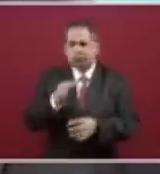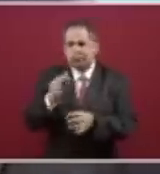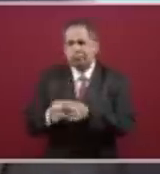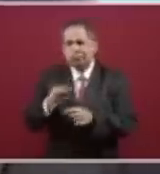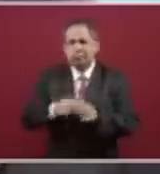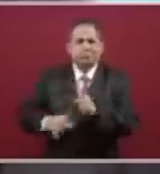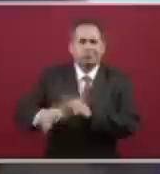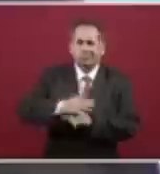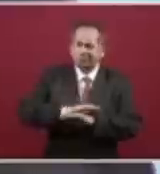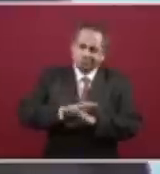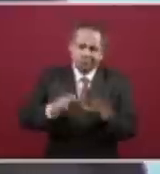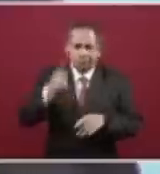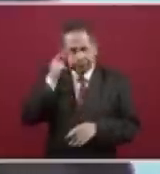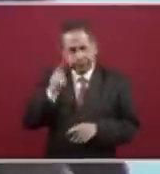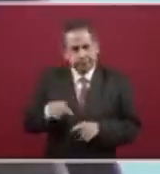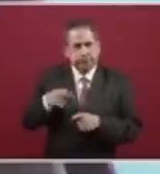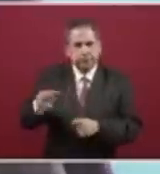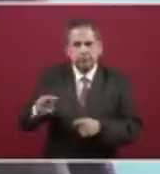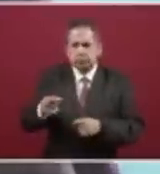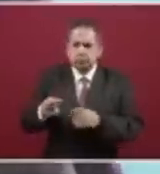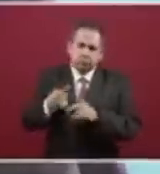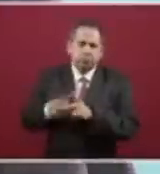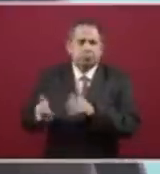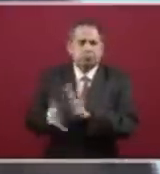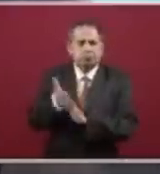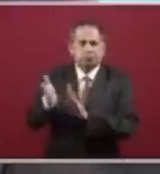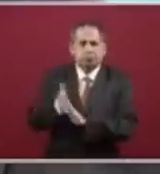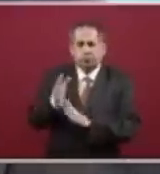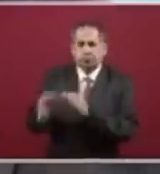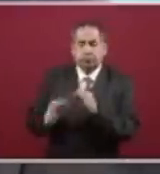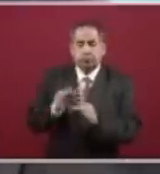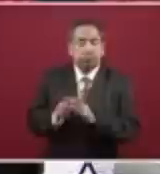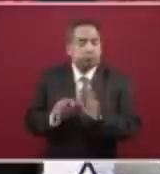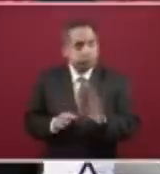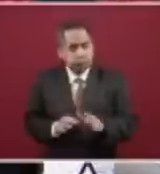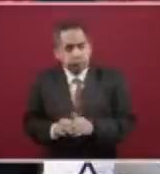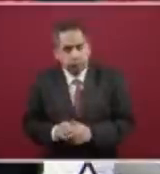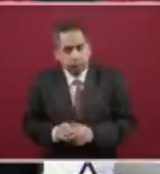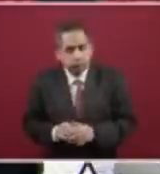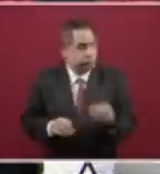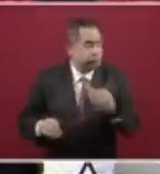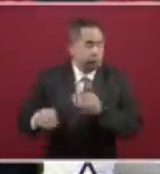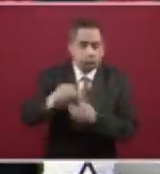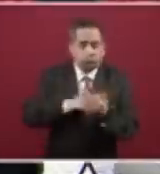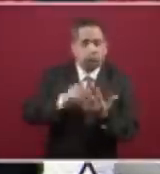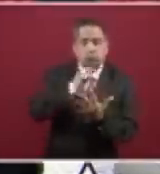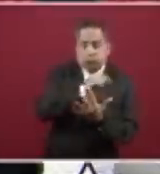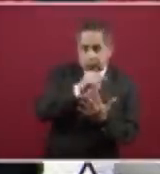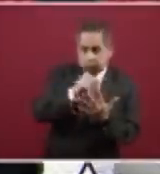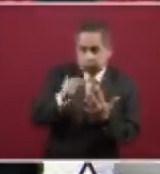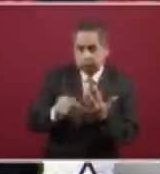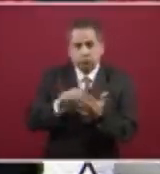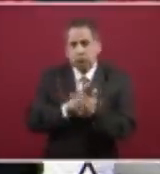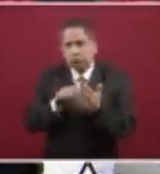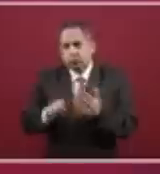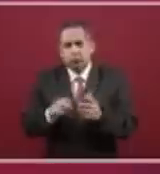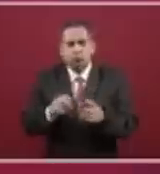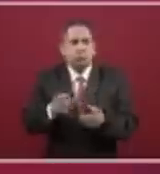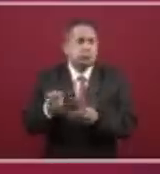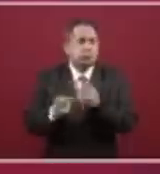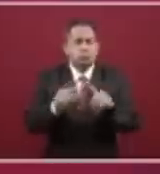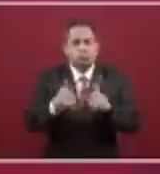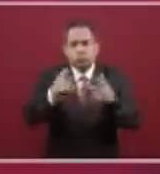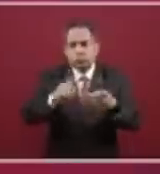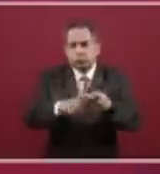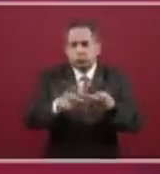para empezar las obras en sí todas las otras acciones como son por ejemplo la consulta a los pueblos